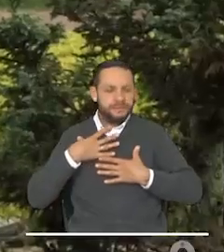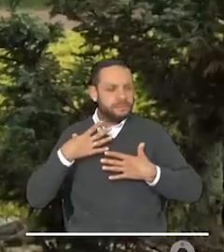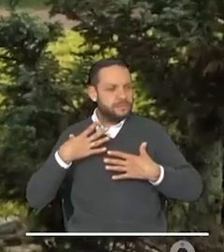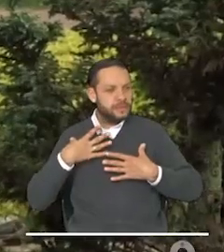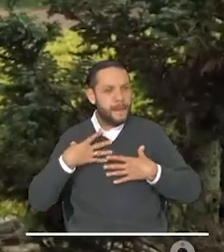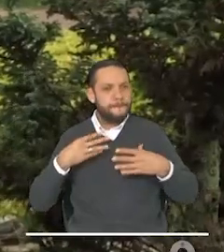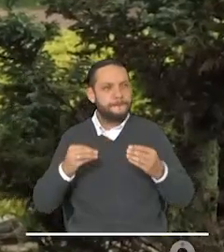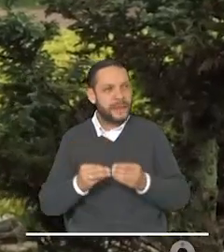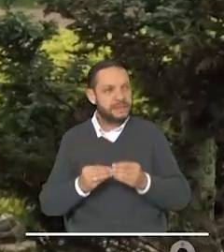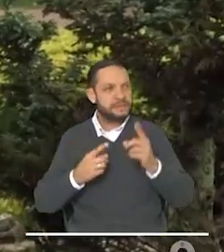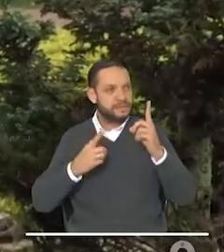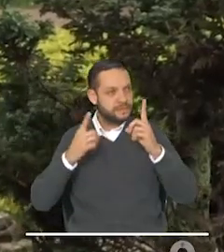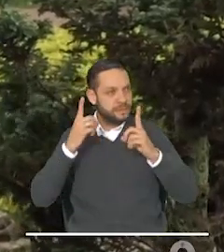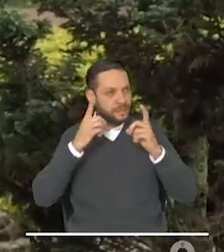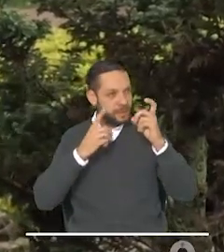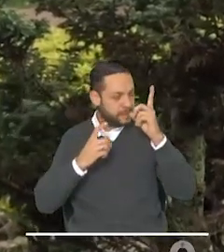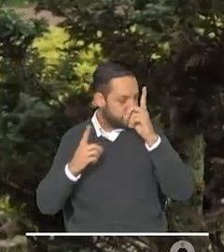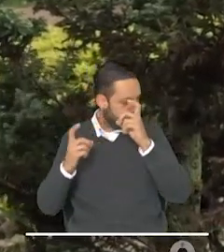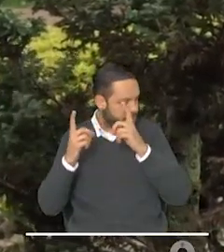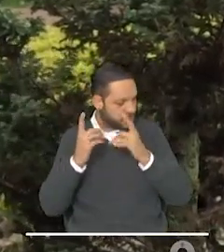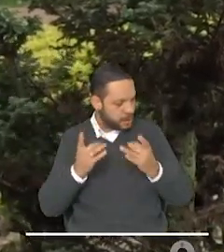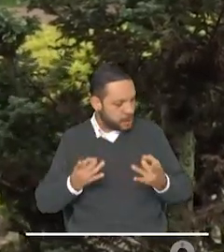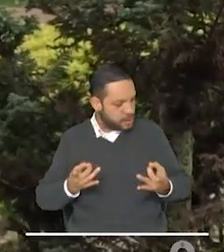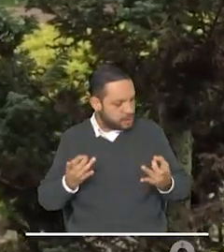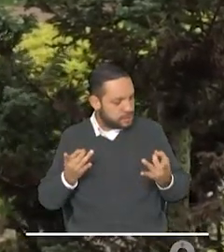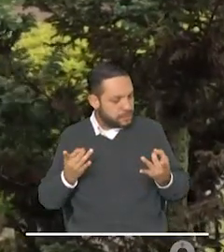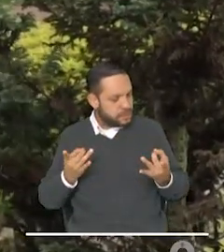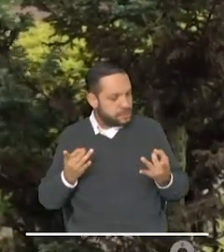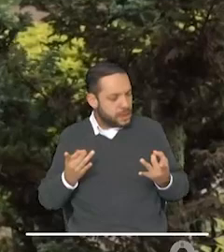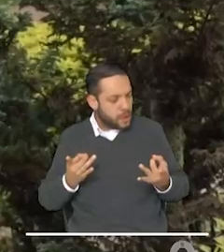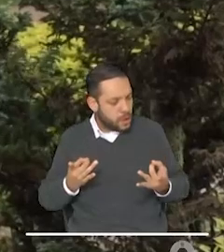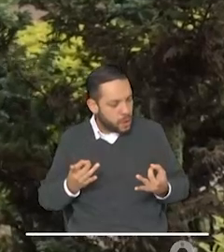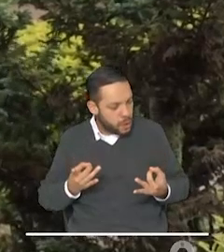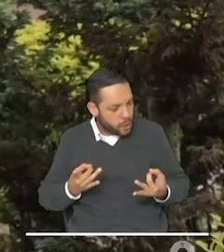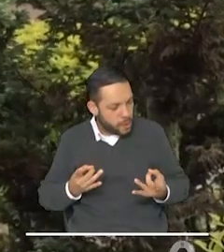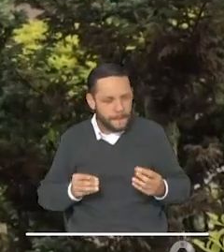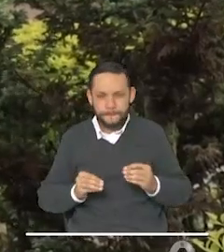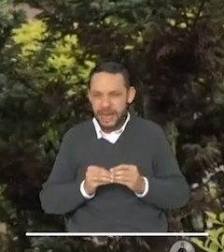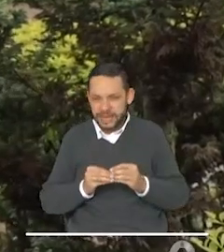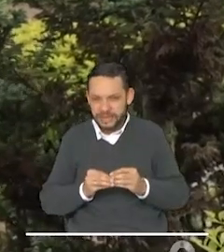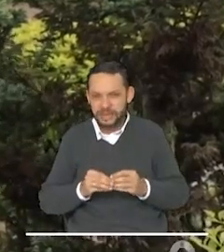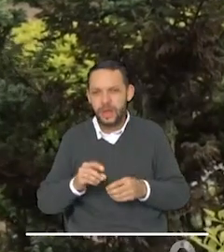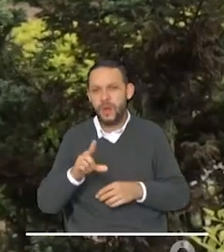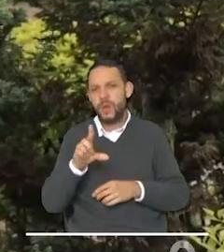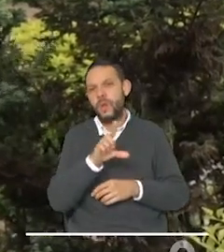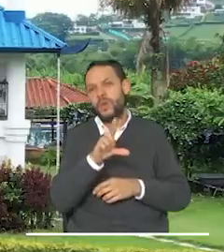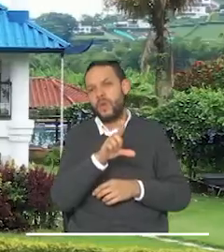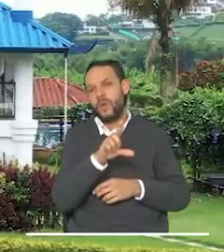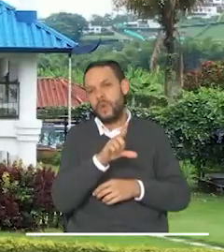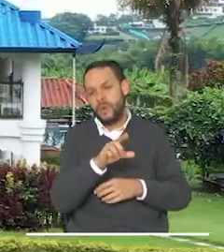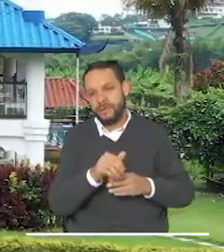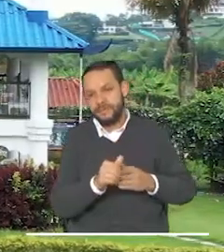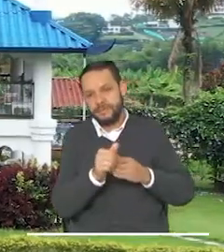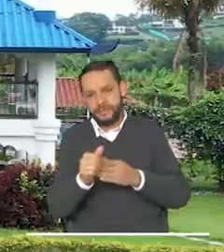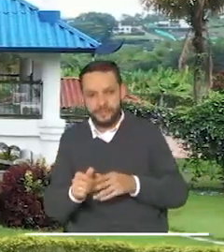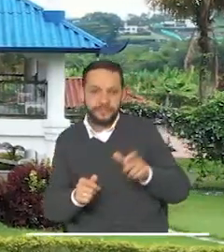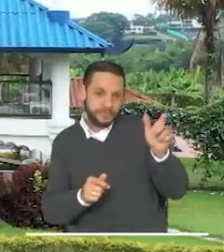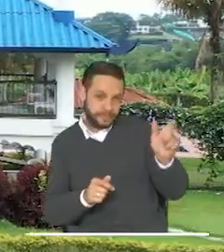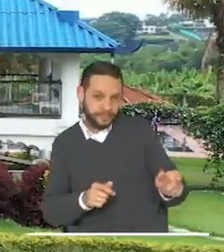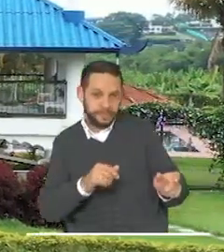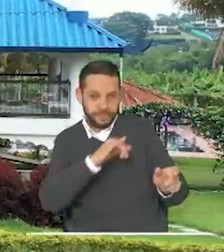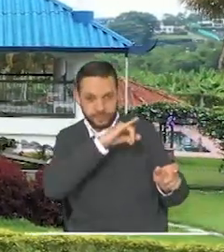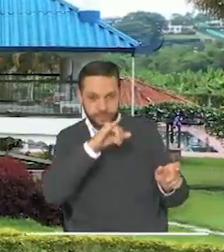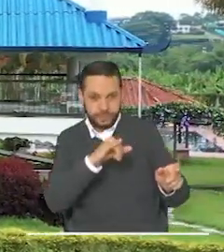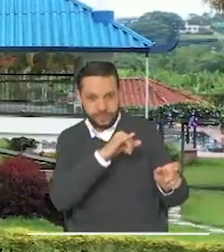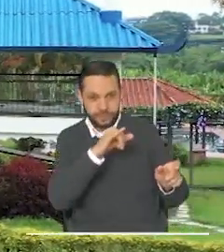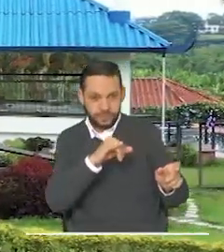meditación el lunes muy temprano se empieza una Meditación guiada por el doctor John Jairo para